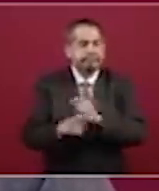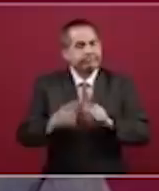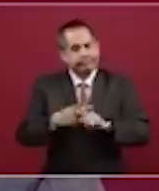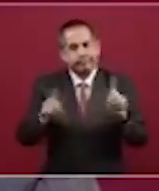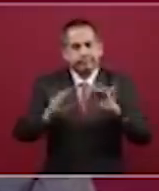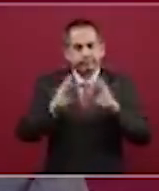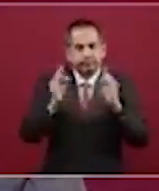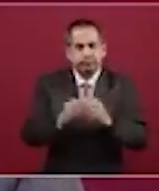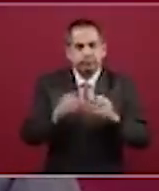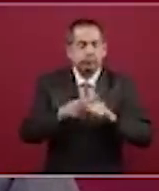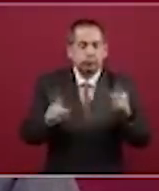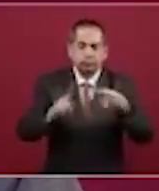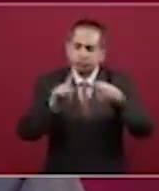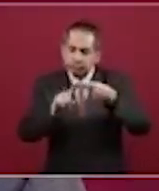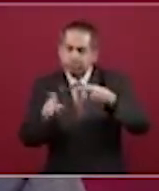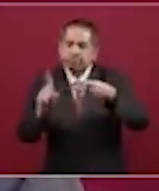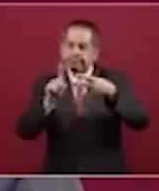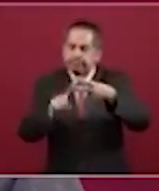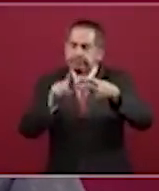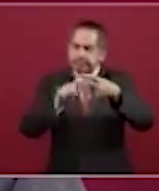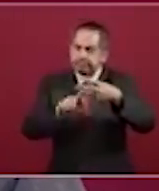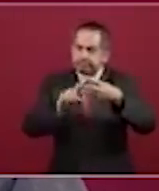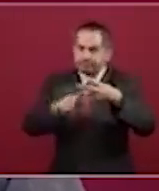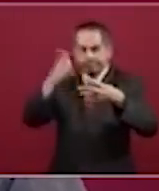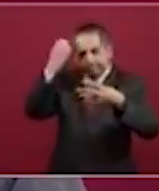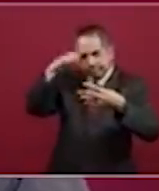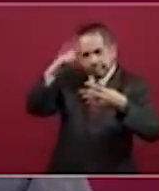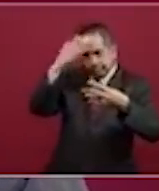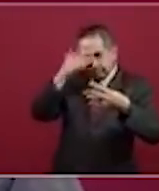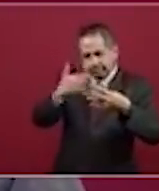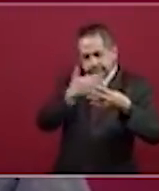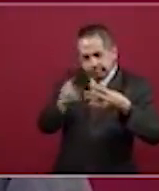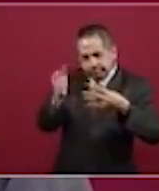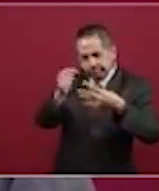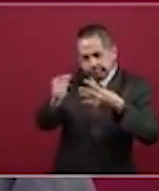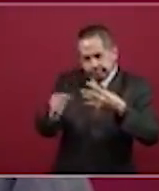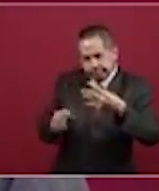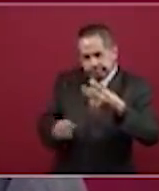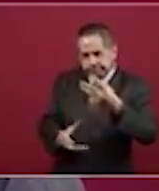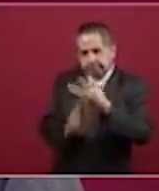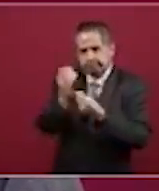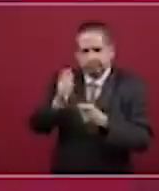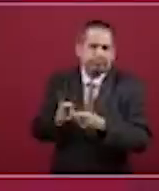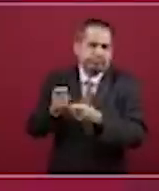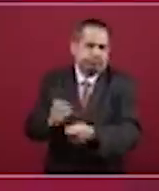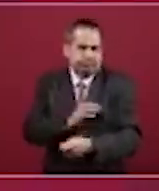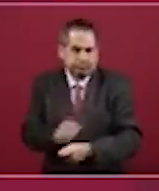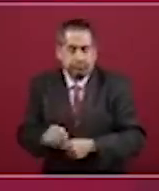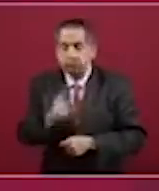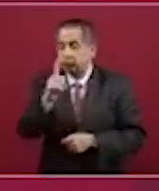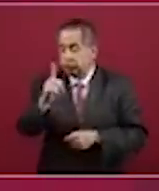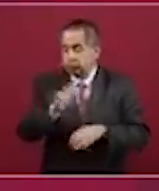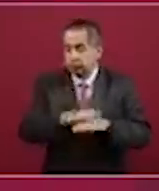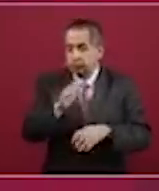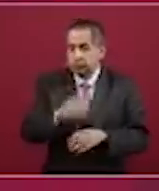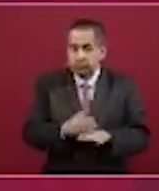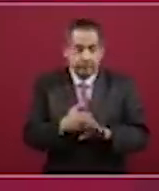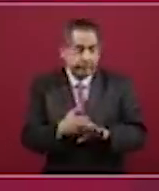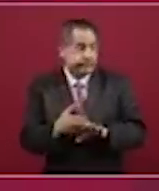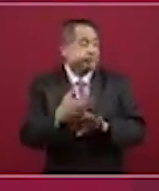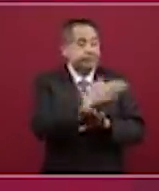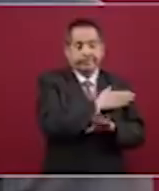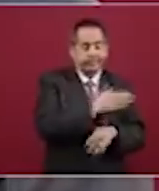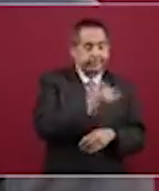y considera aptitudes, considera experiencia, etcétera. Pero otra cosa más grave, no se aplicó en